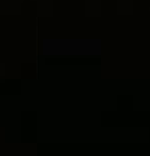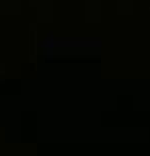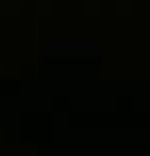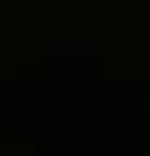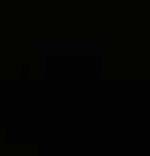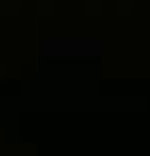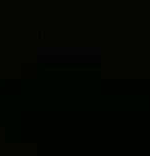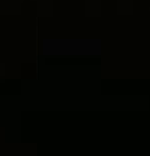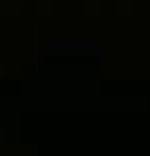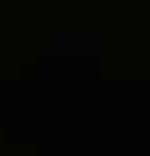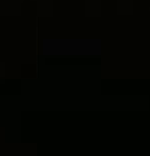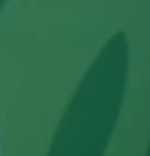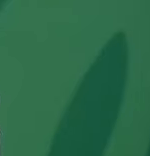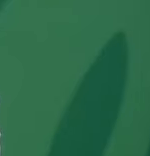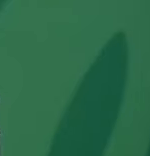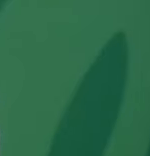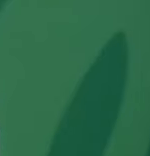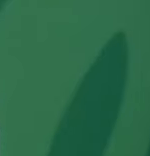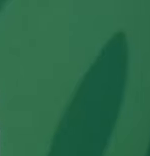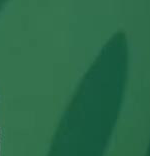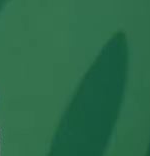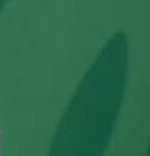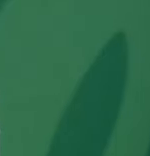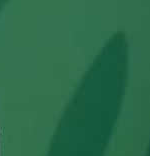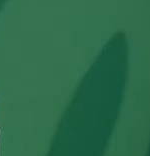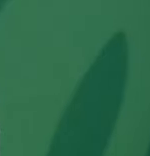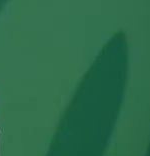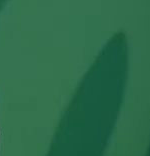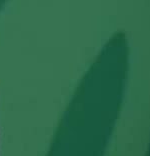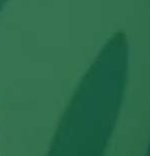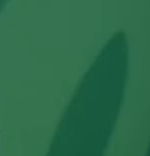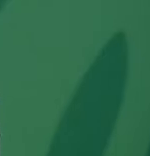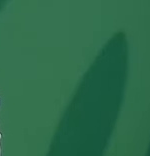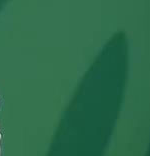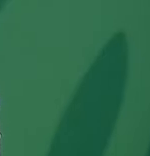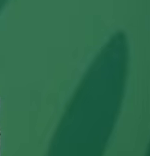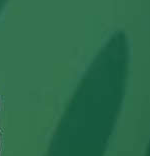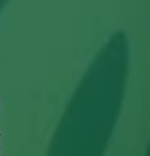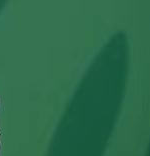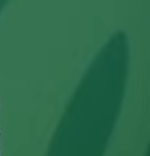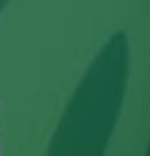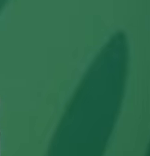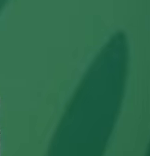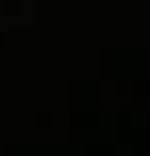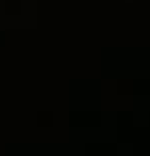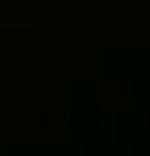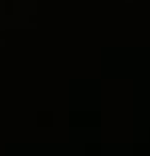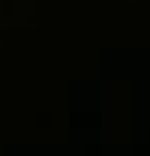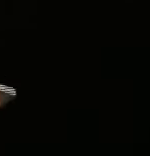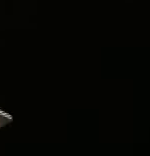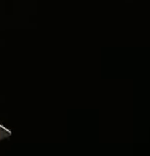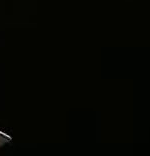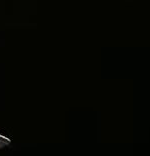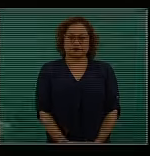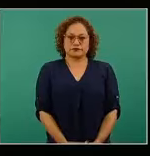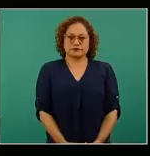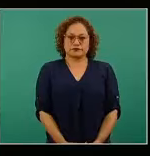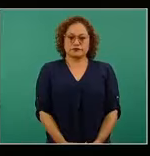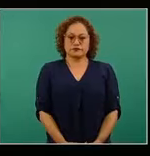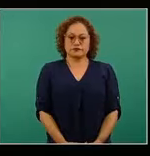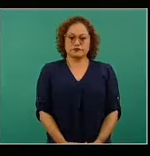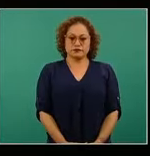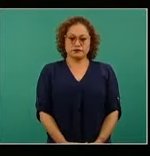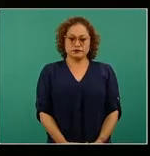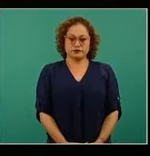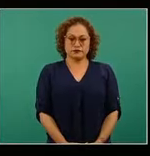cuántas le tocó en cada estado entonces nos han solicitado si si se podría hacer un informe de fort entidad no ya nos lo ha presentado